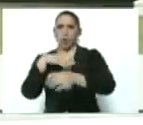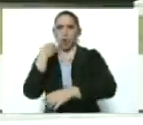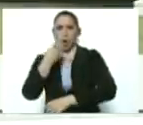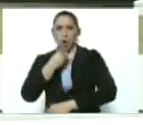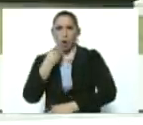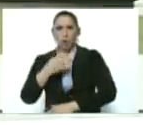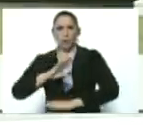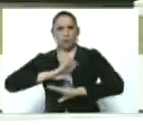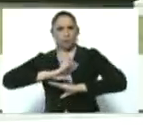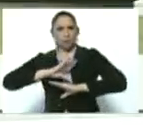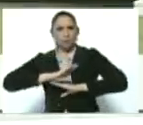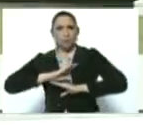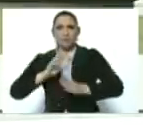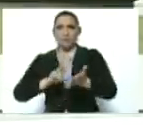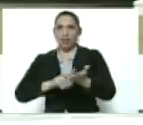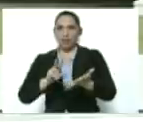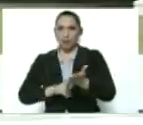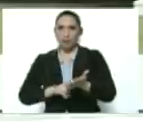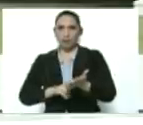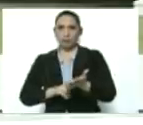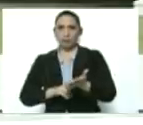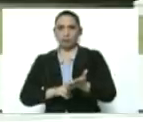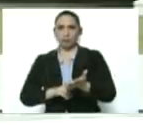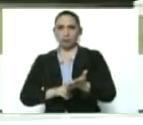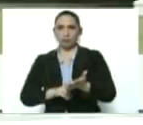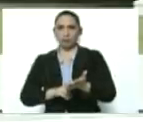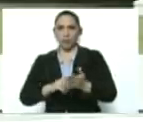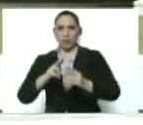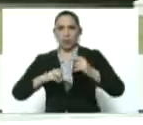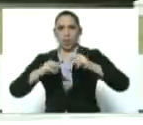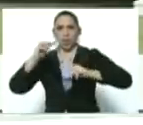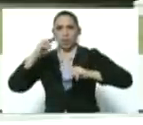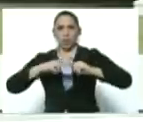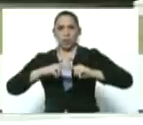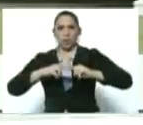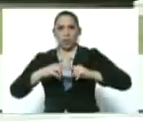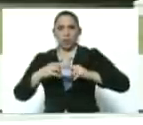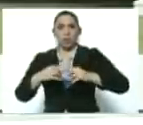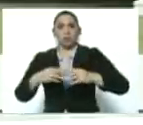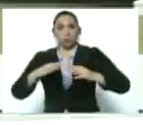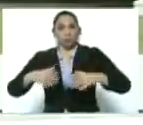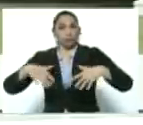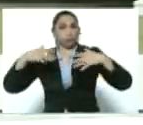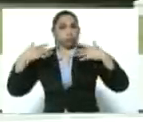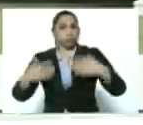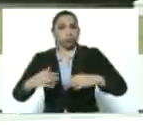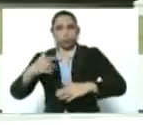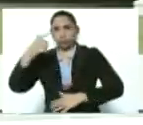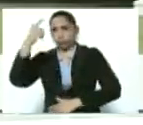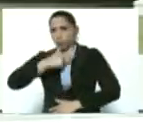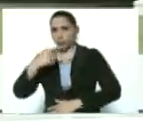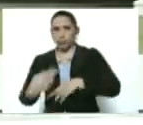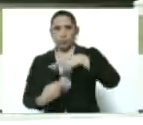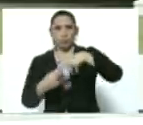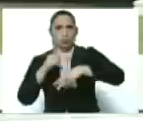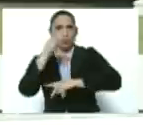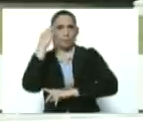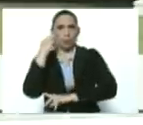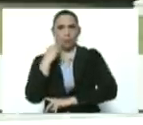auténtico verdadero que ha construido con mucha seriedad la revolución